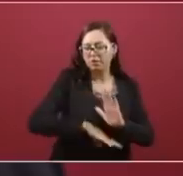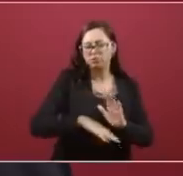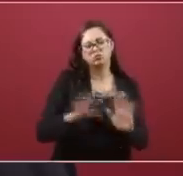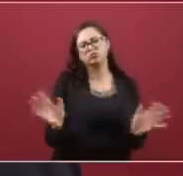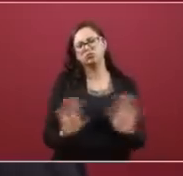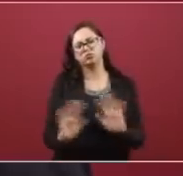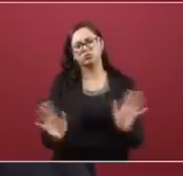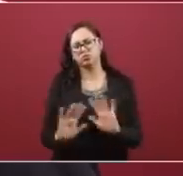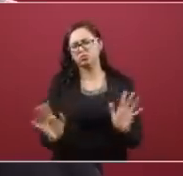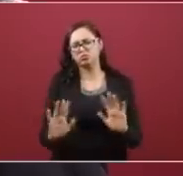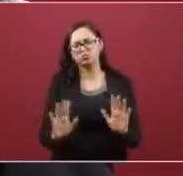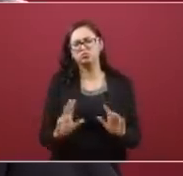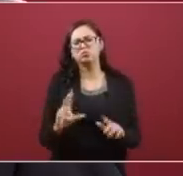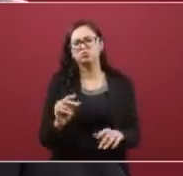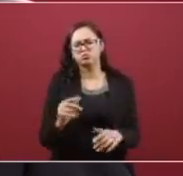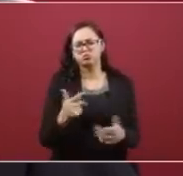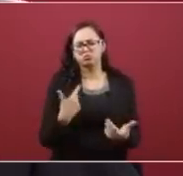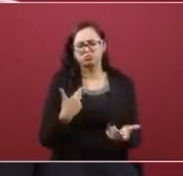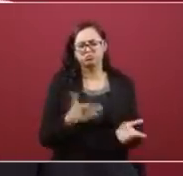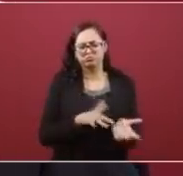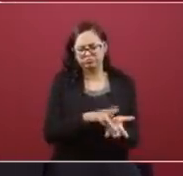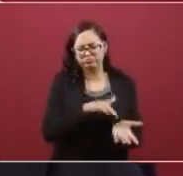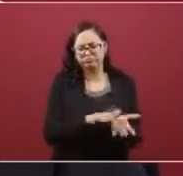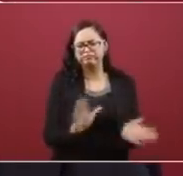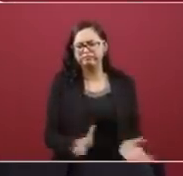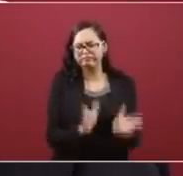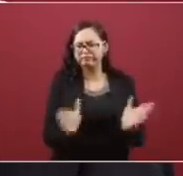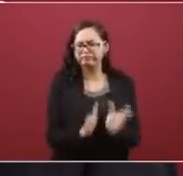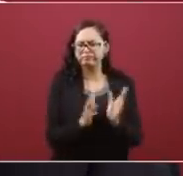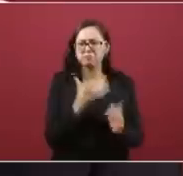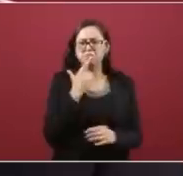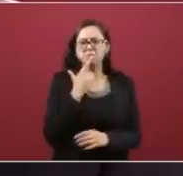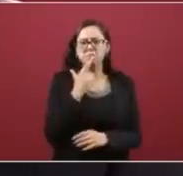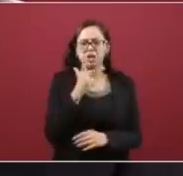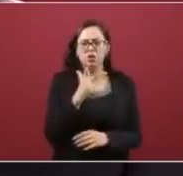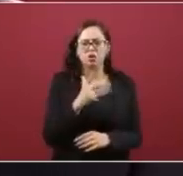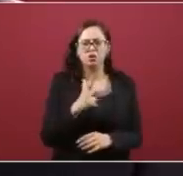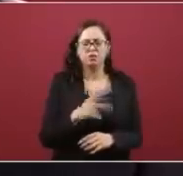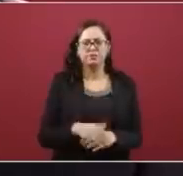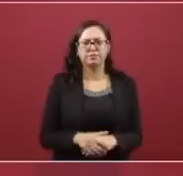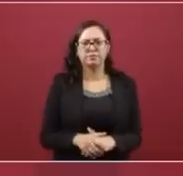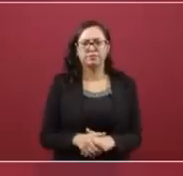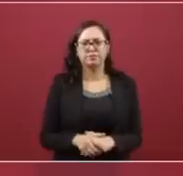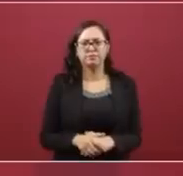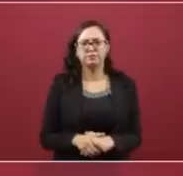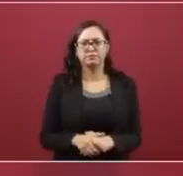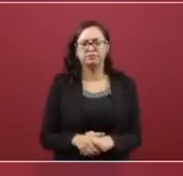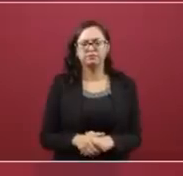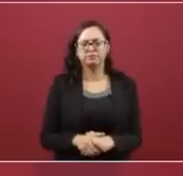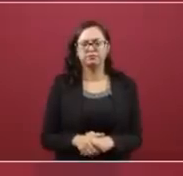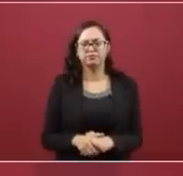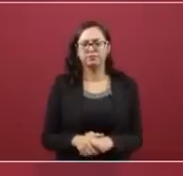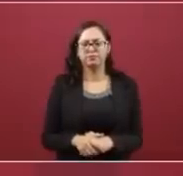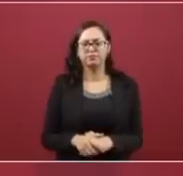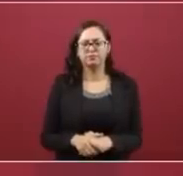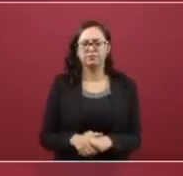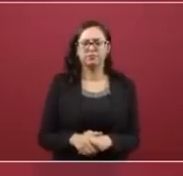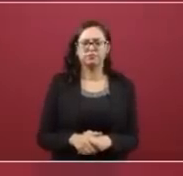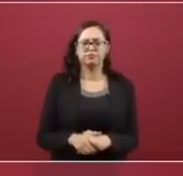al contrario, se va a mejorar lo que ya